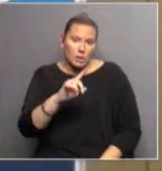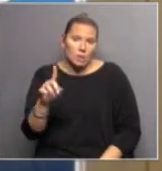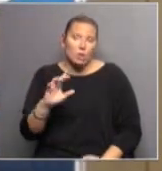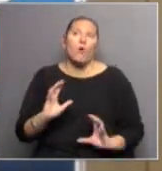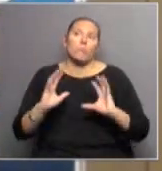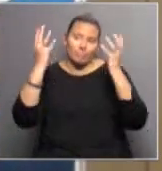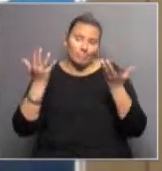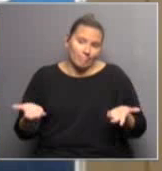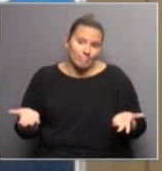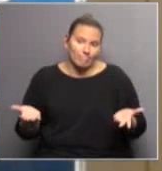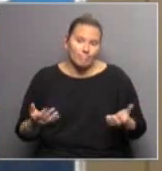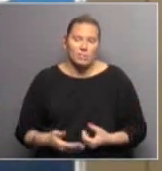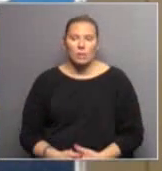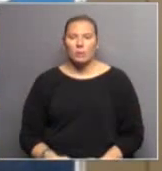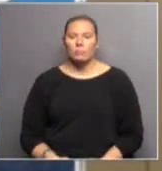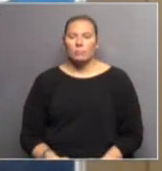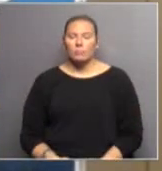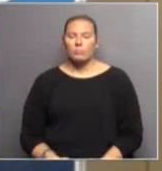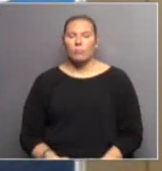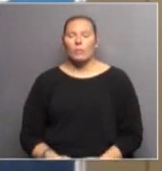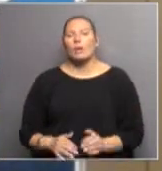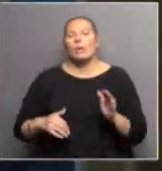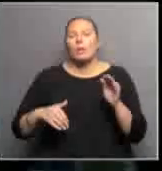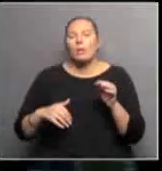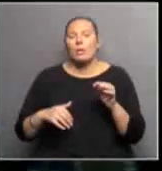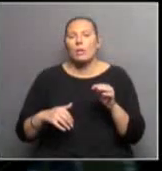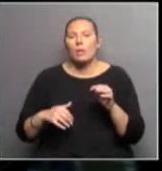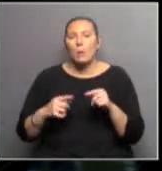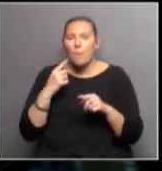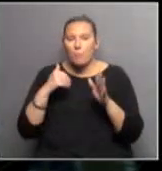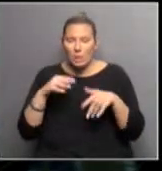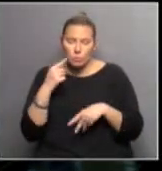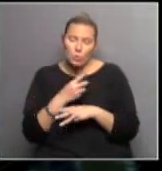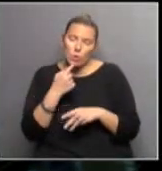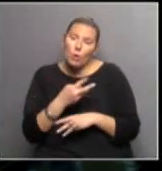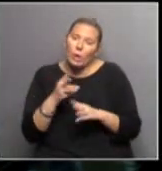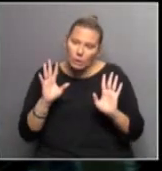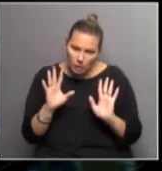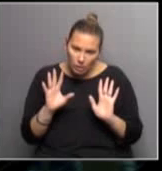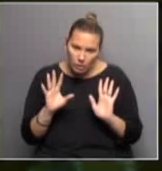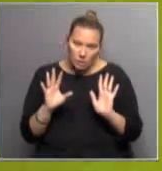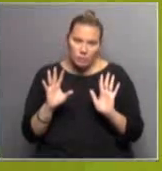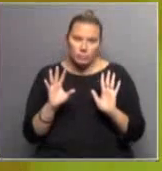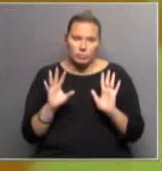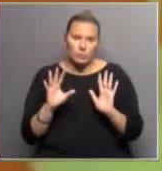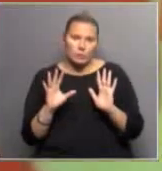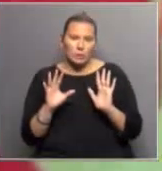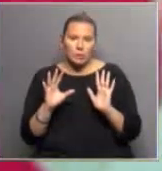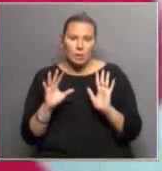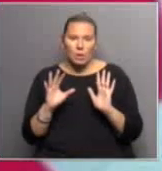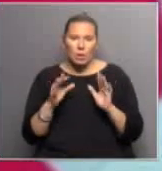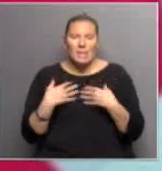ejercieran violencia, ¿sí? Mayoritariamente, y es una generalización, pero ¿cuál